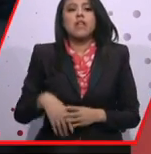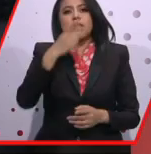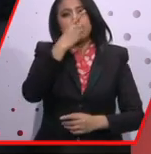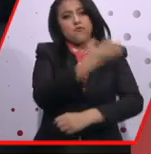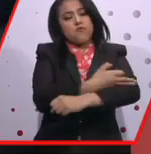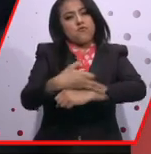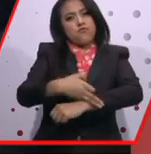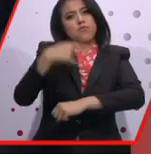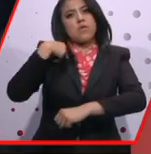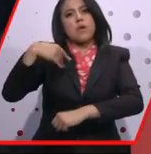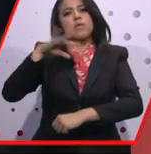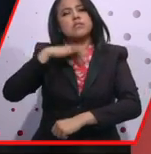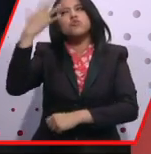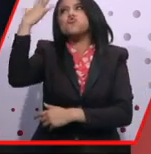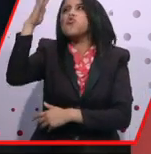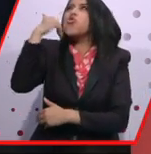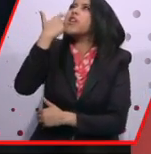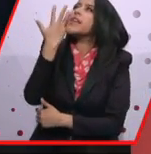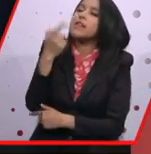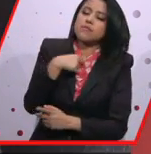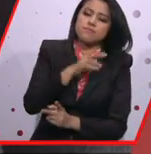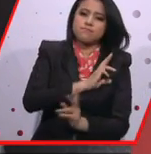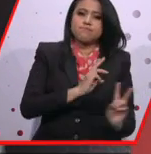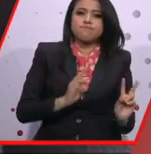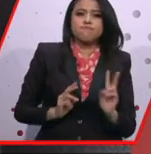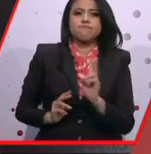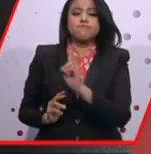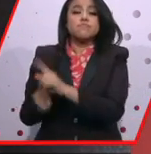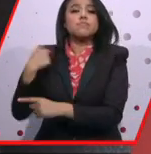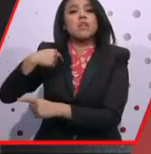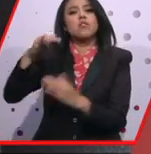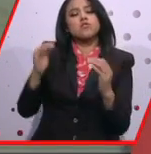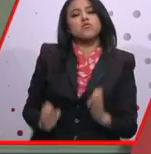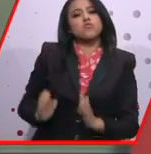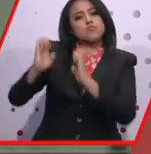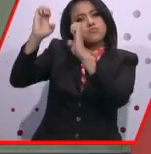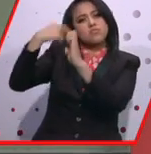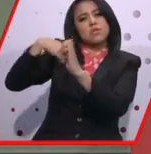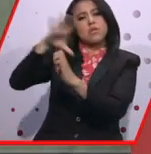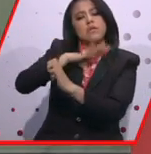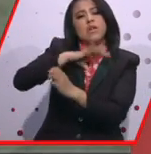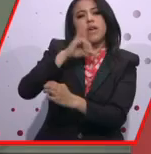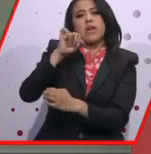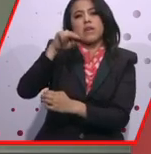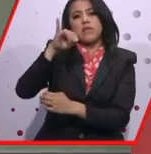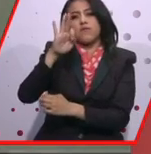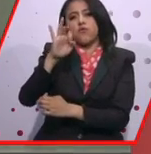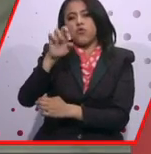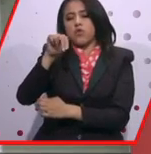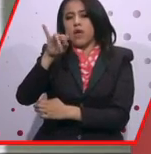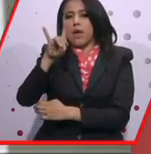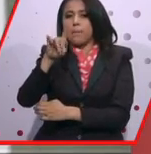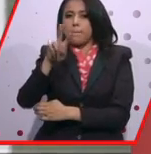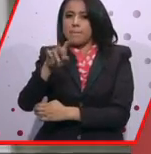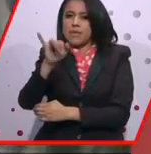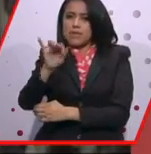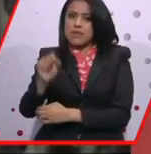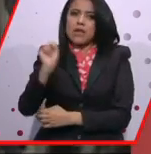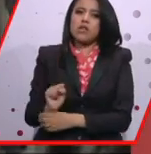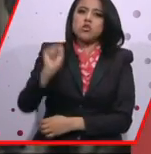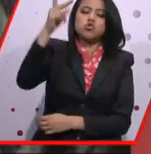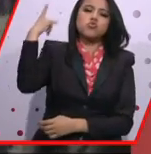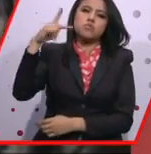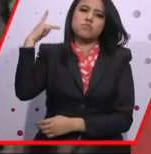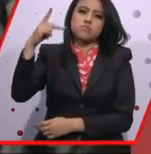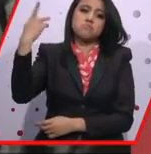iría a tomar un poco de sol. Salió del departamento de una de sus hijas, ubicado en el Infonavit San Ramón, al sur de la ciudad de Puebla,